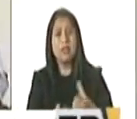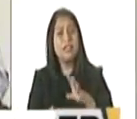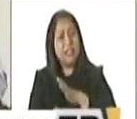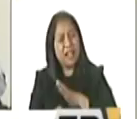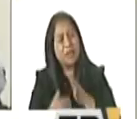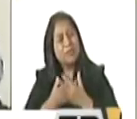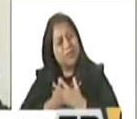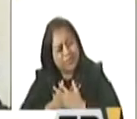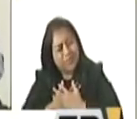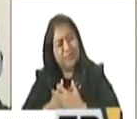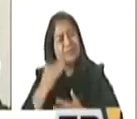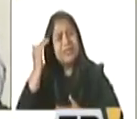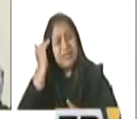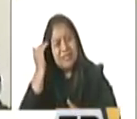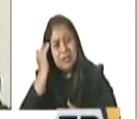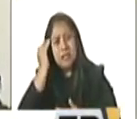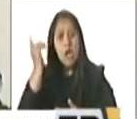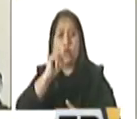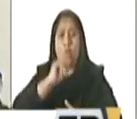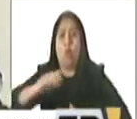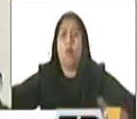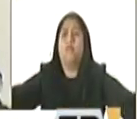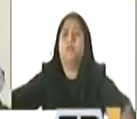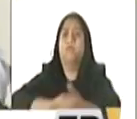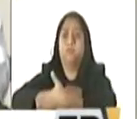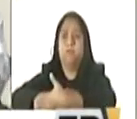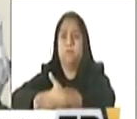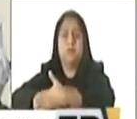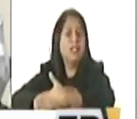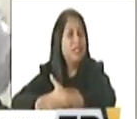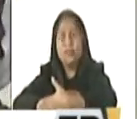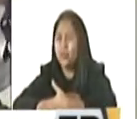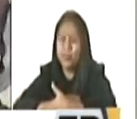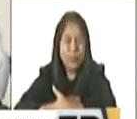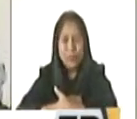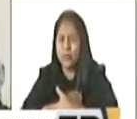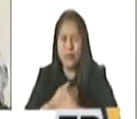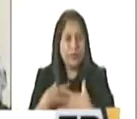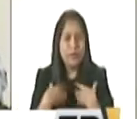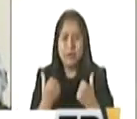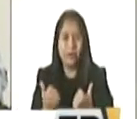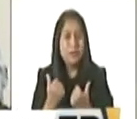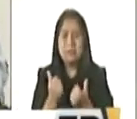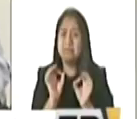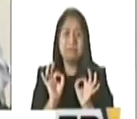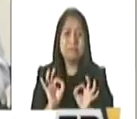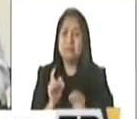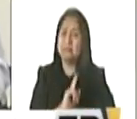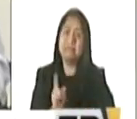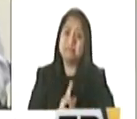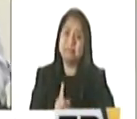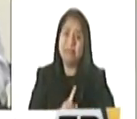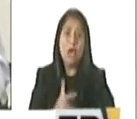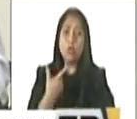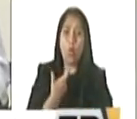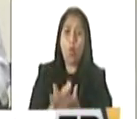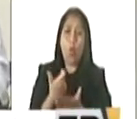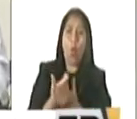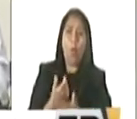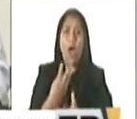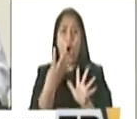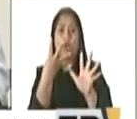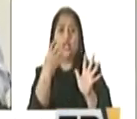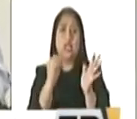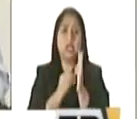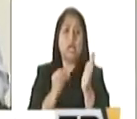de conciencia. No es acaparando cómo vamos a poder salir bien. No es cobrando una mascarilla